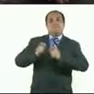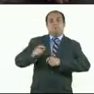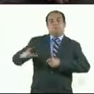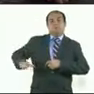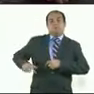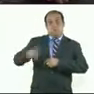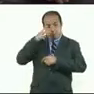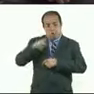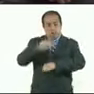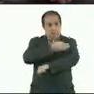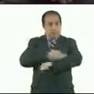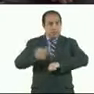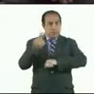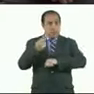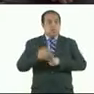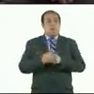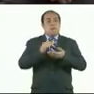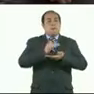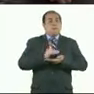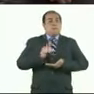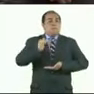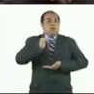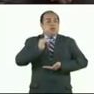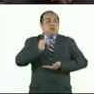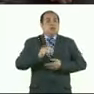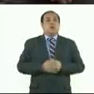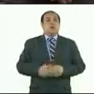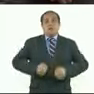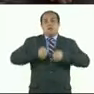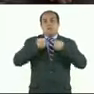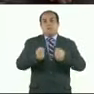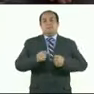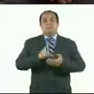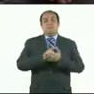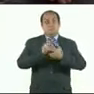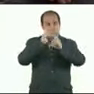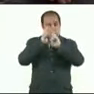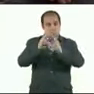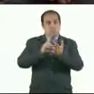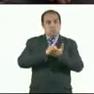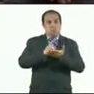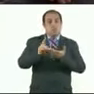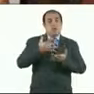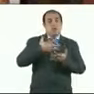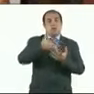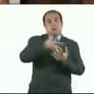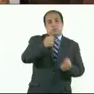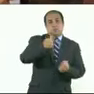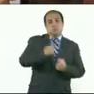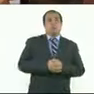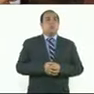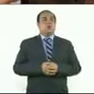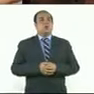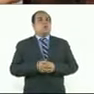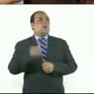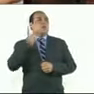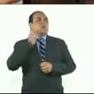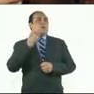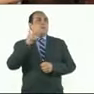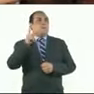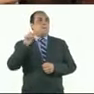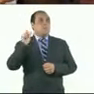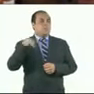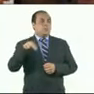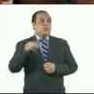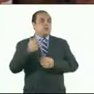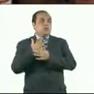los derechos y a consolidar los derechos ya establecidos en la Constitución. Un diputado del PAN dijo que la reforma